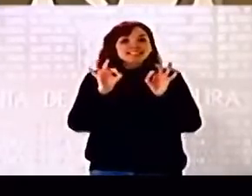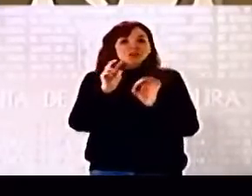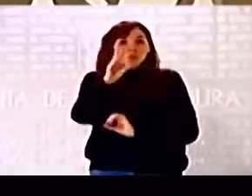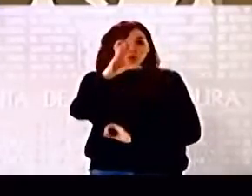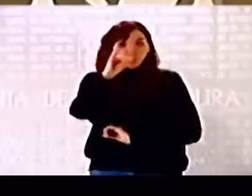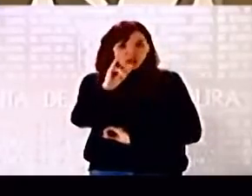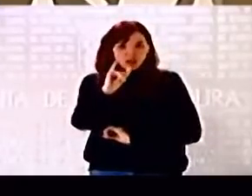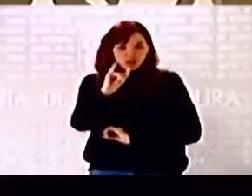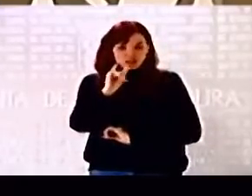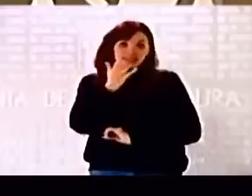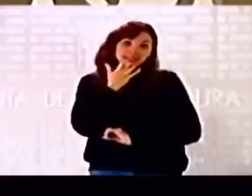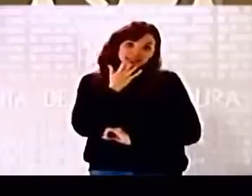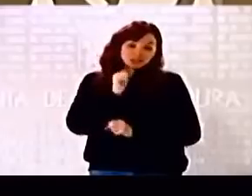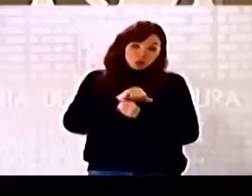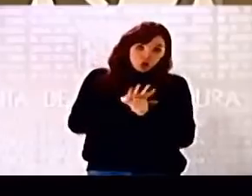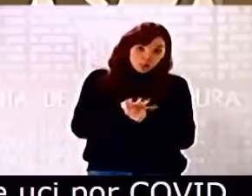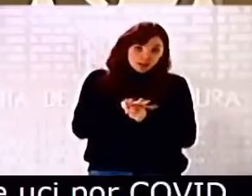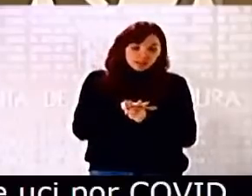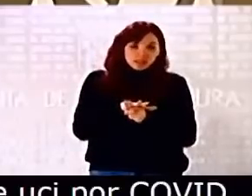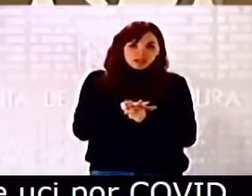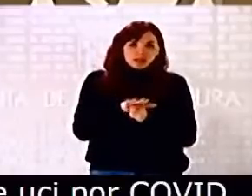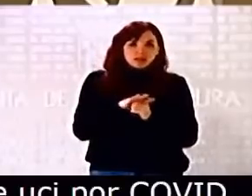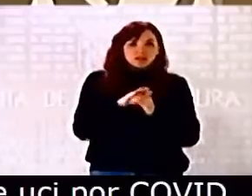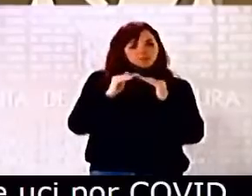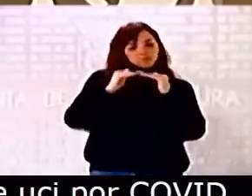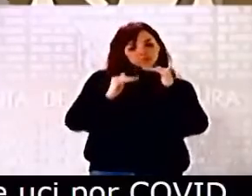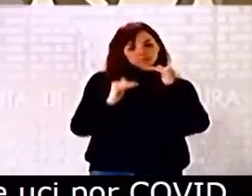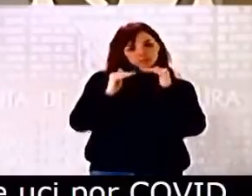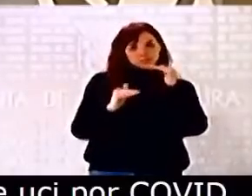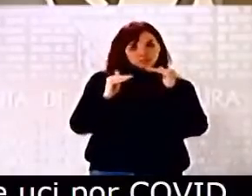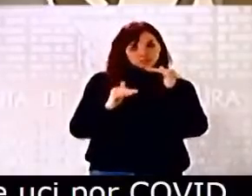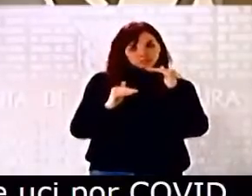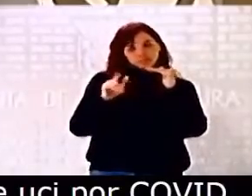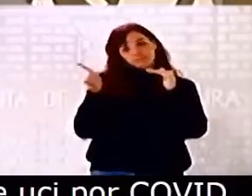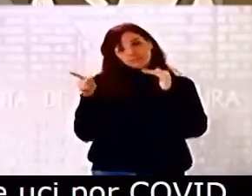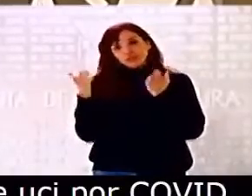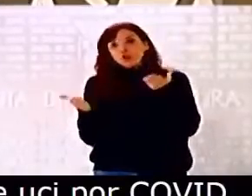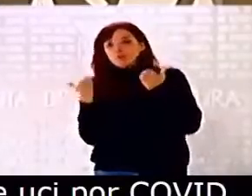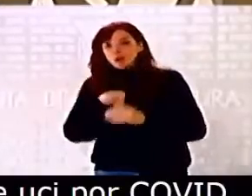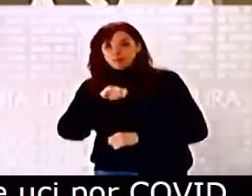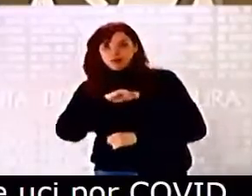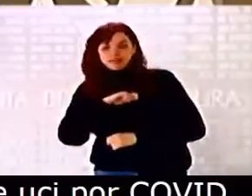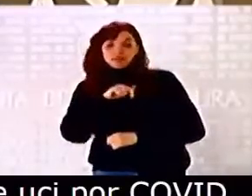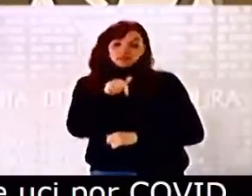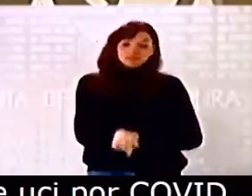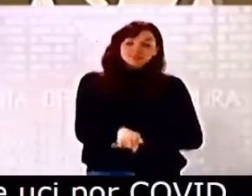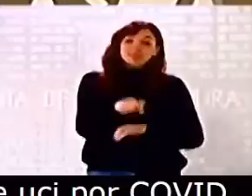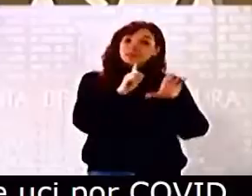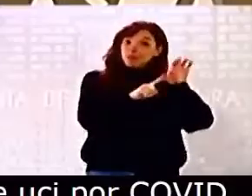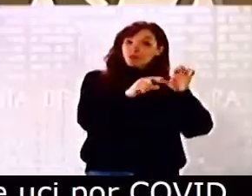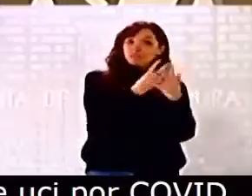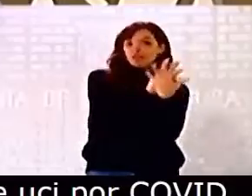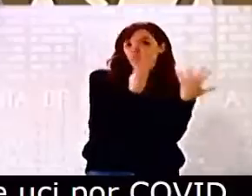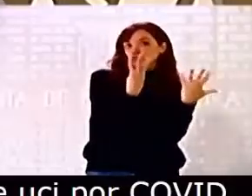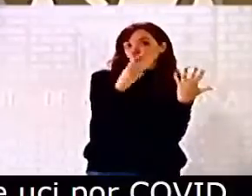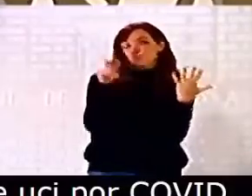COVID está bastante por debajo de la media española. Estamos en un 18% frente a